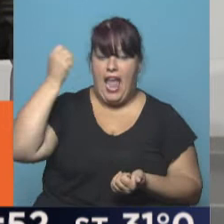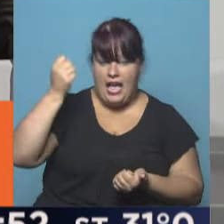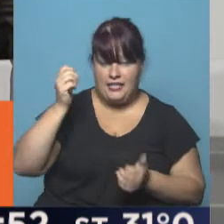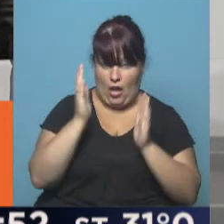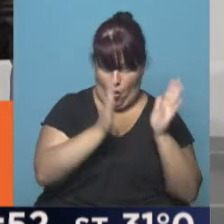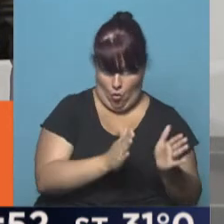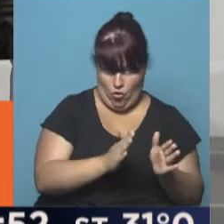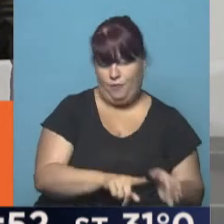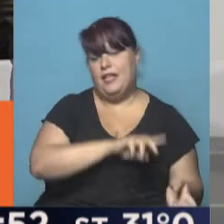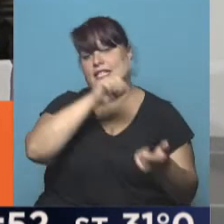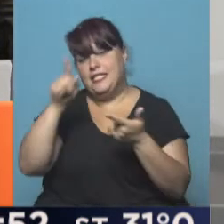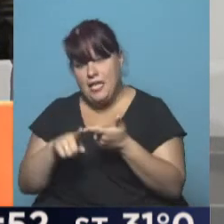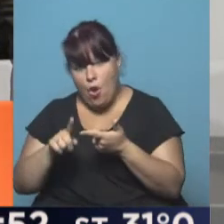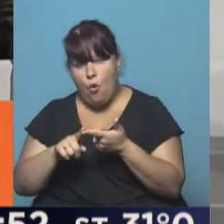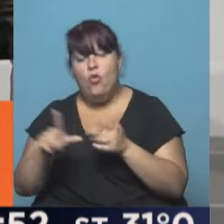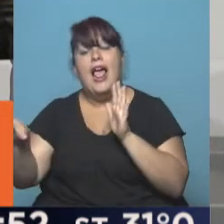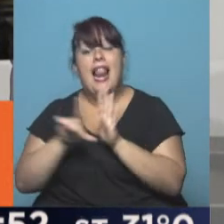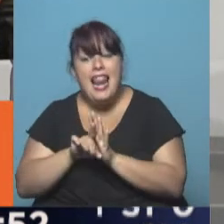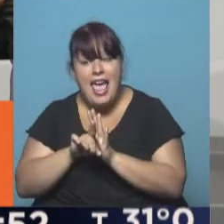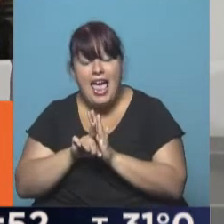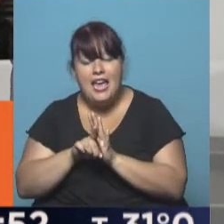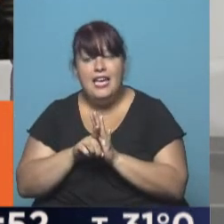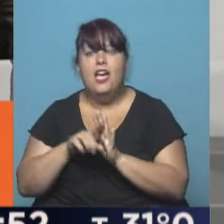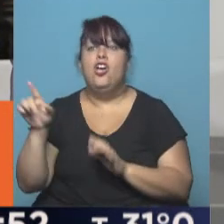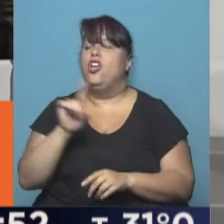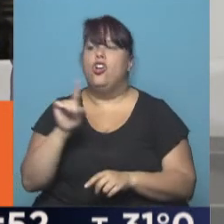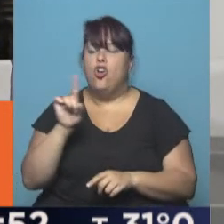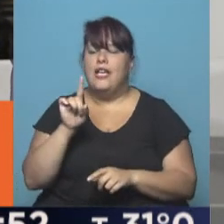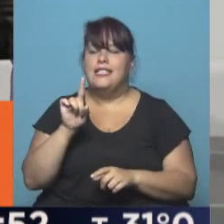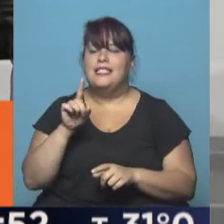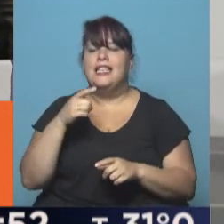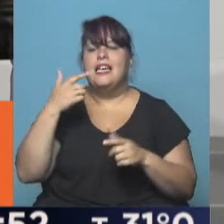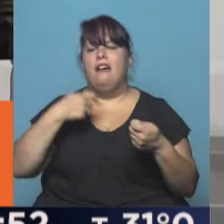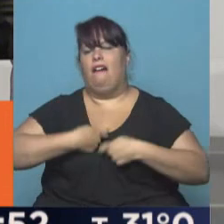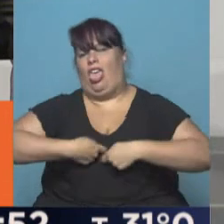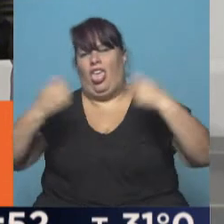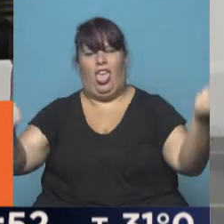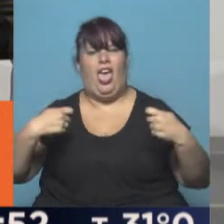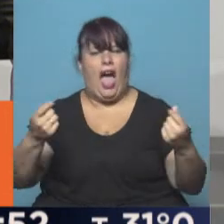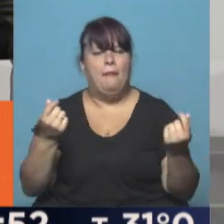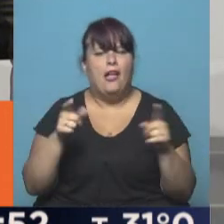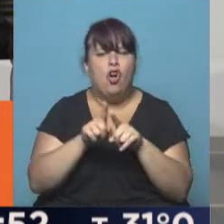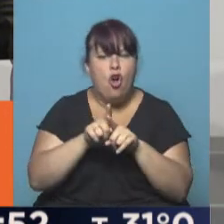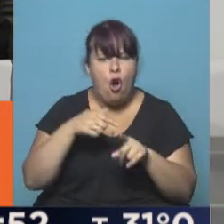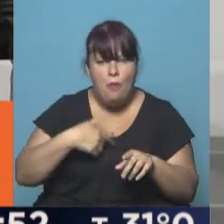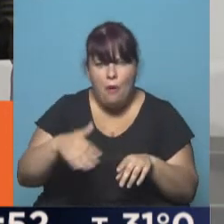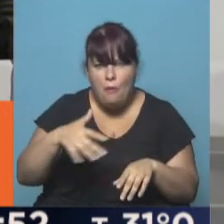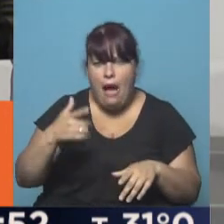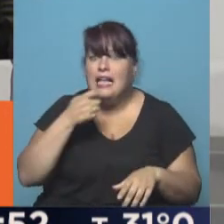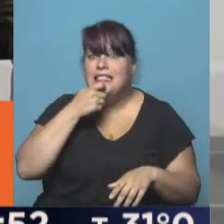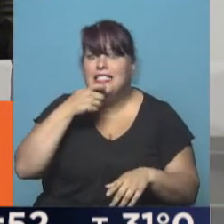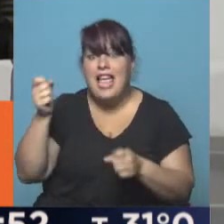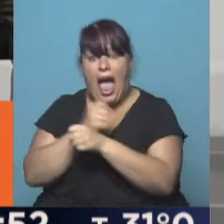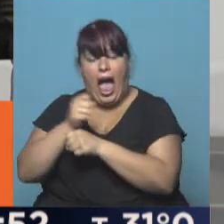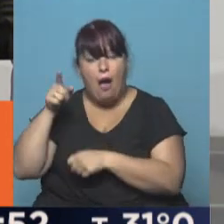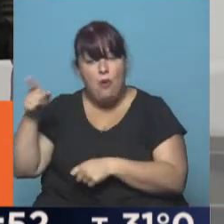por un lado. En segundo lugar, una ley que no produce un desmadre fiscal como el que estamos a punto de sufrir con